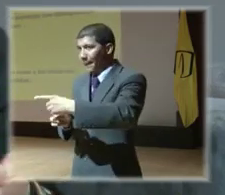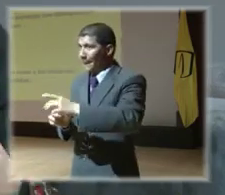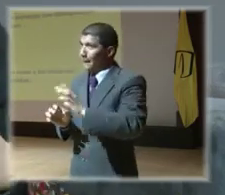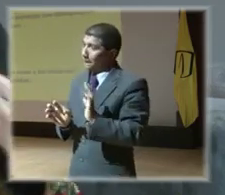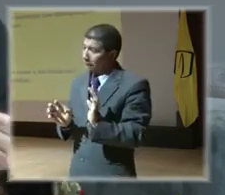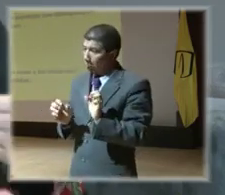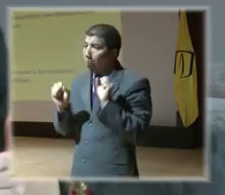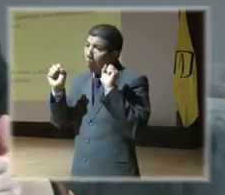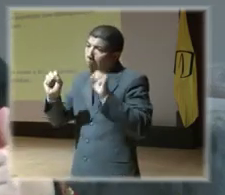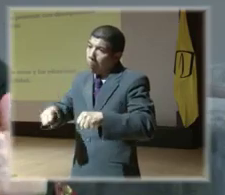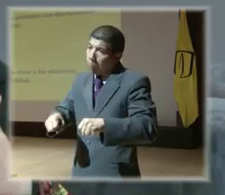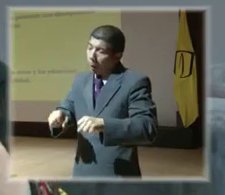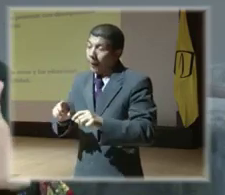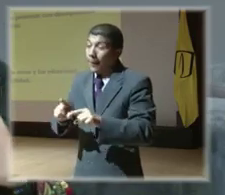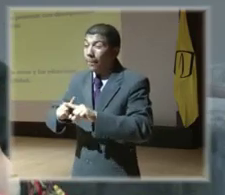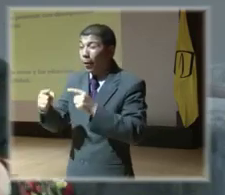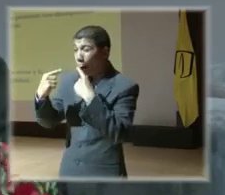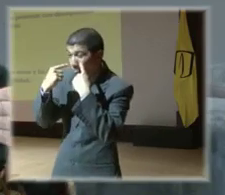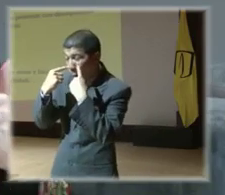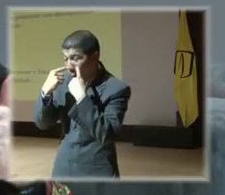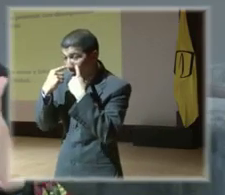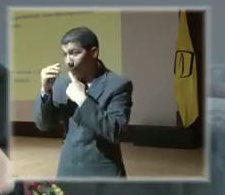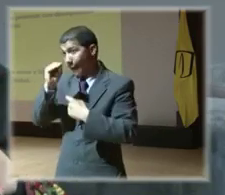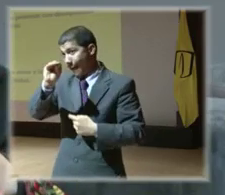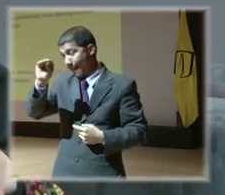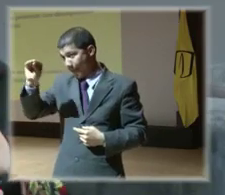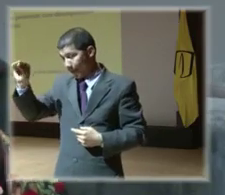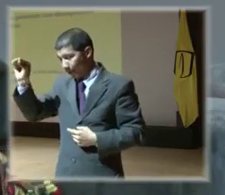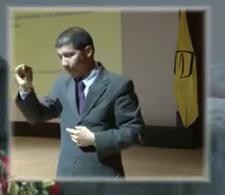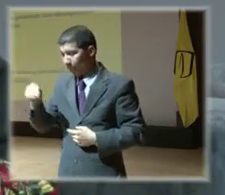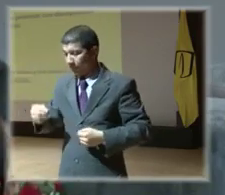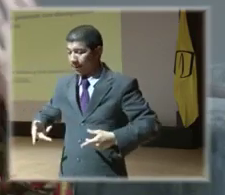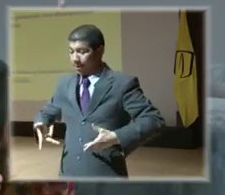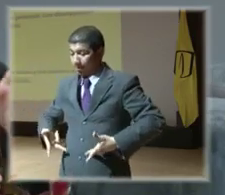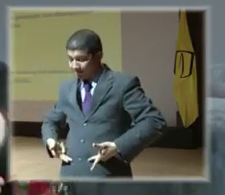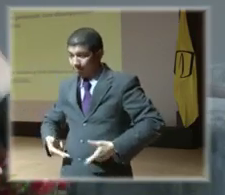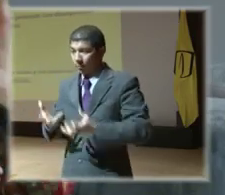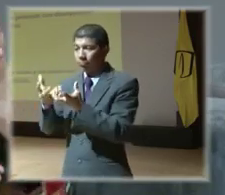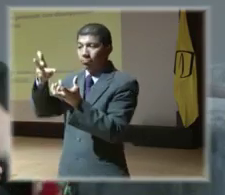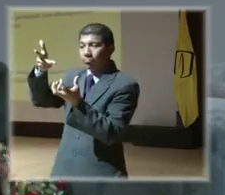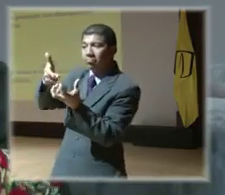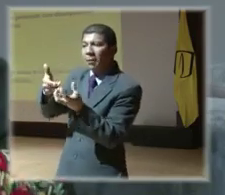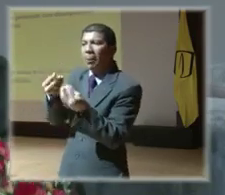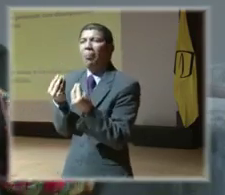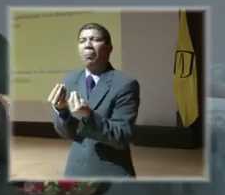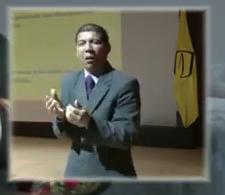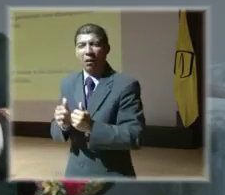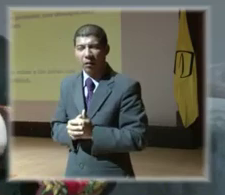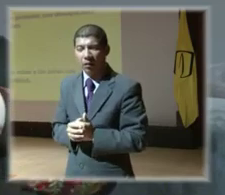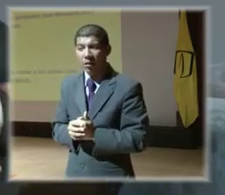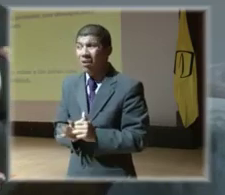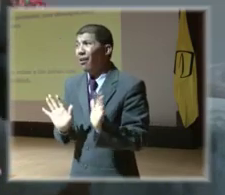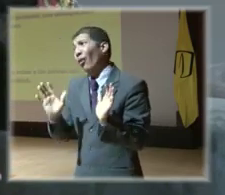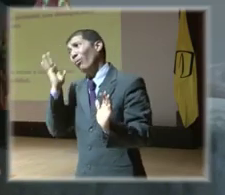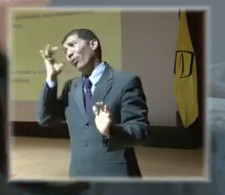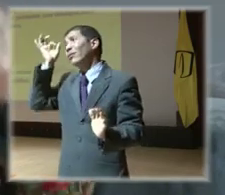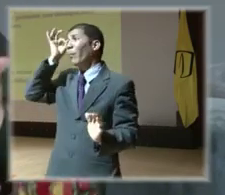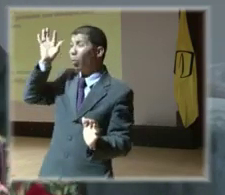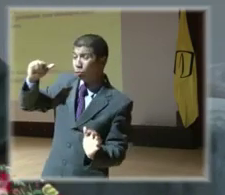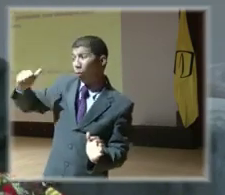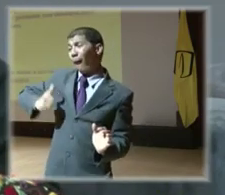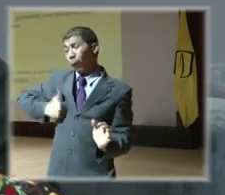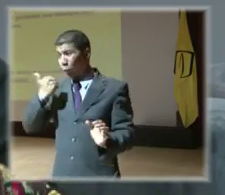personas? Si es para protegerlos contra la violencia sexual, no va a ocurrir. De hecho, hay varios estudios en otros países en que muestran que la esterilización es de hecho un